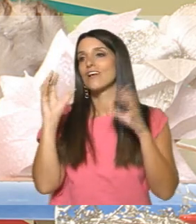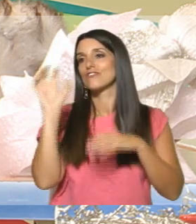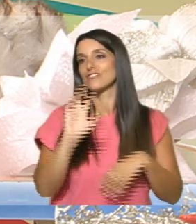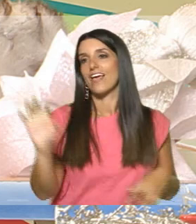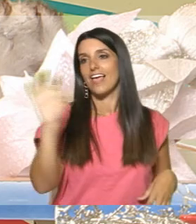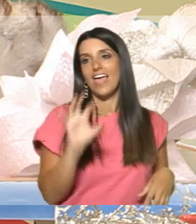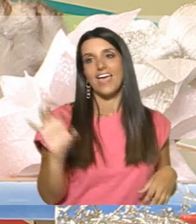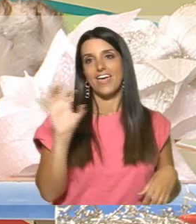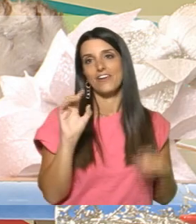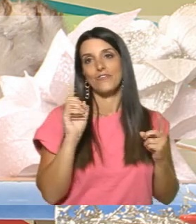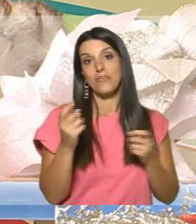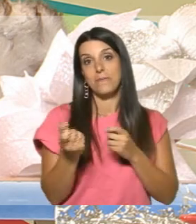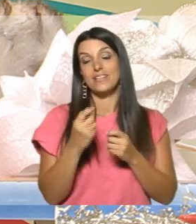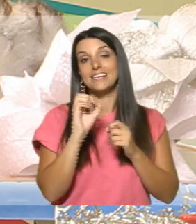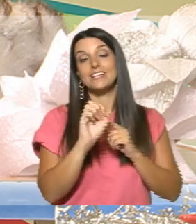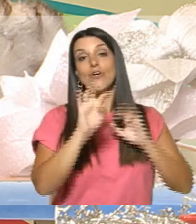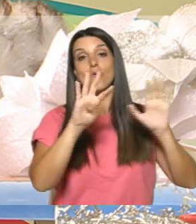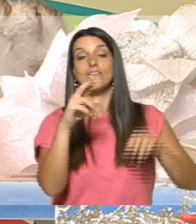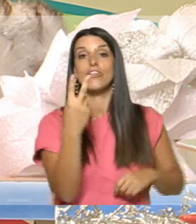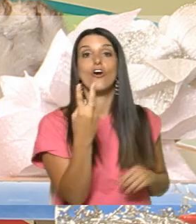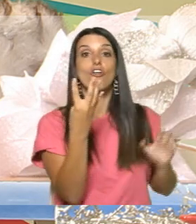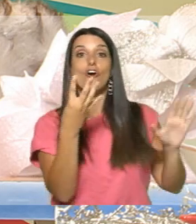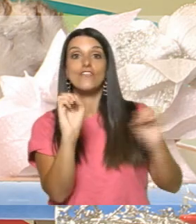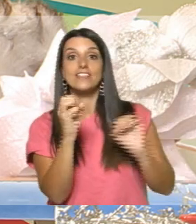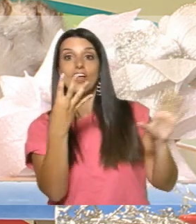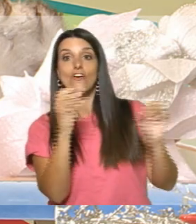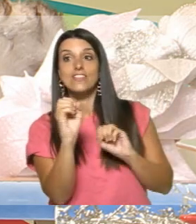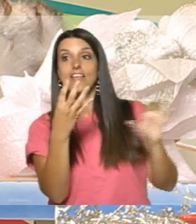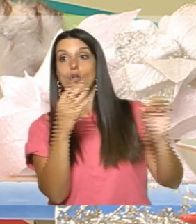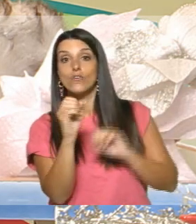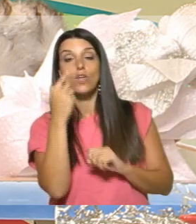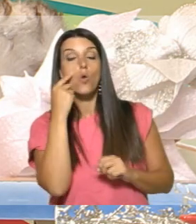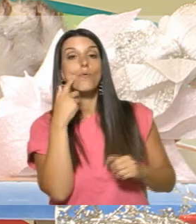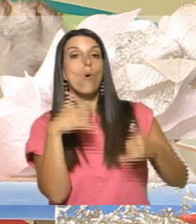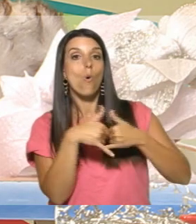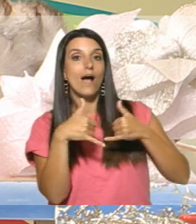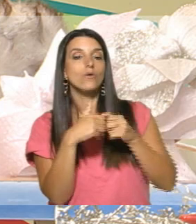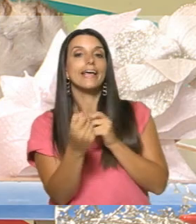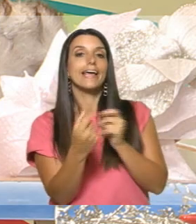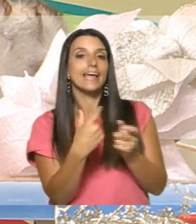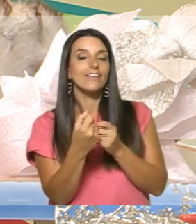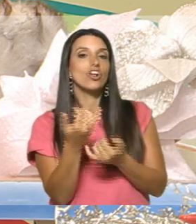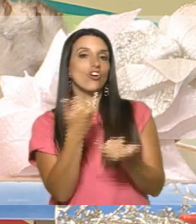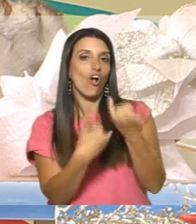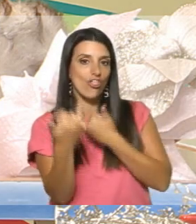lado. Ahí va. Mandamos mensajitos 092-909090, es nuestro número de WhatsApp. Nos pueden escribir y justamente